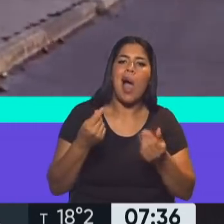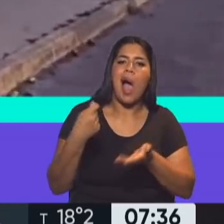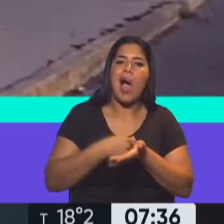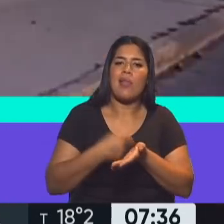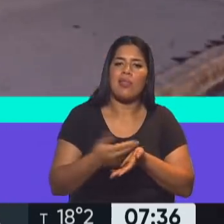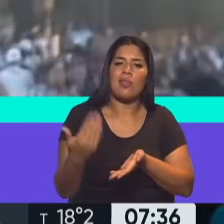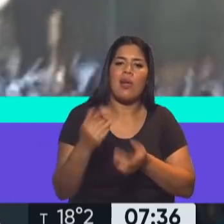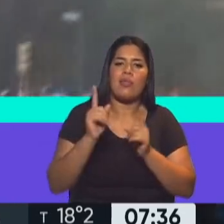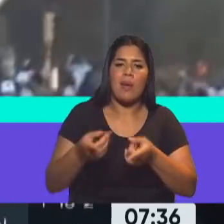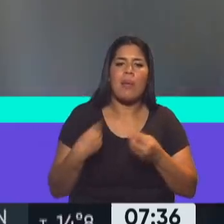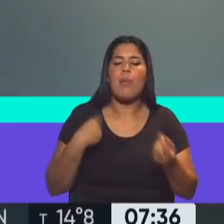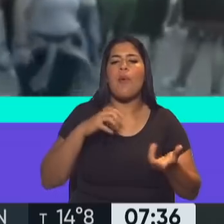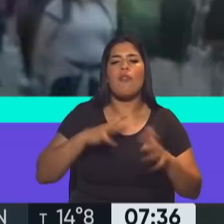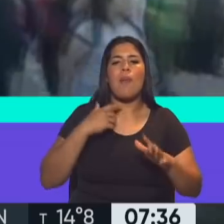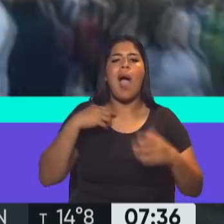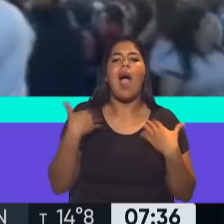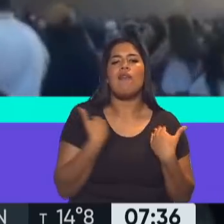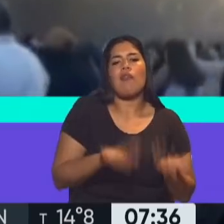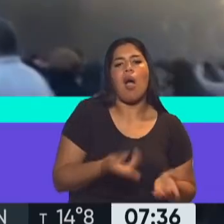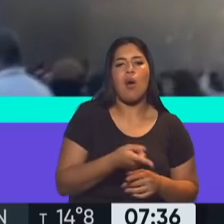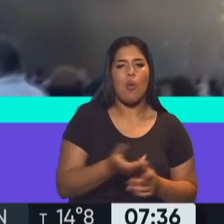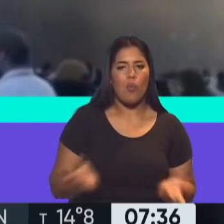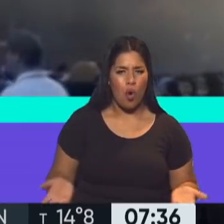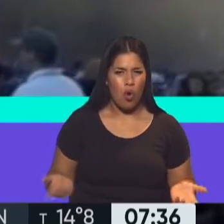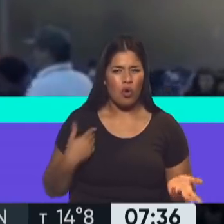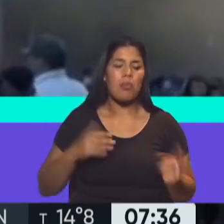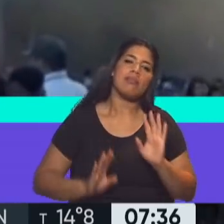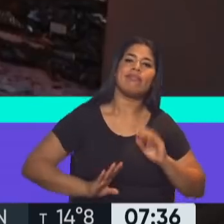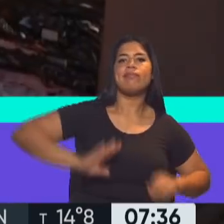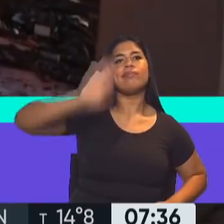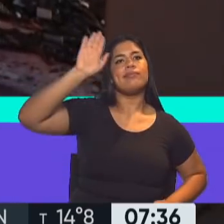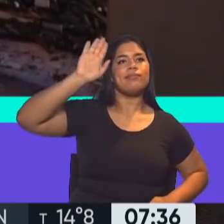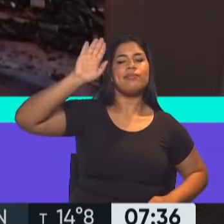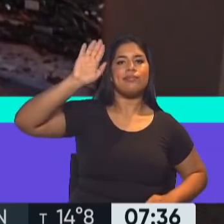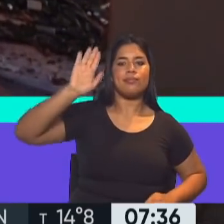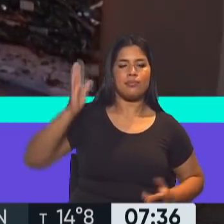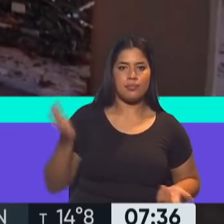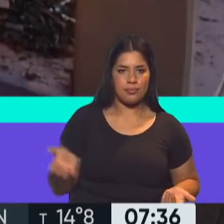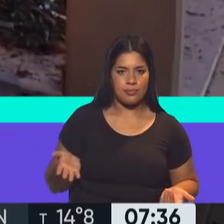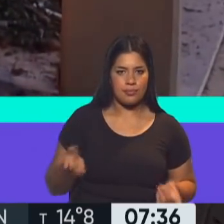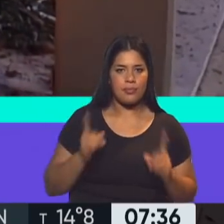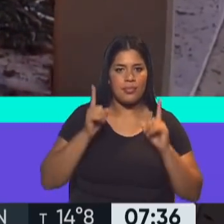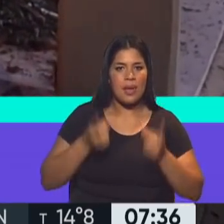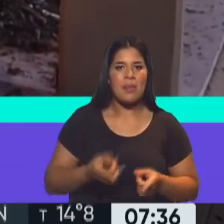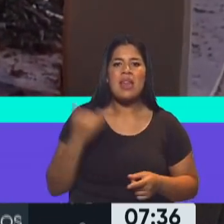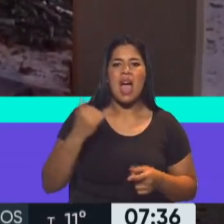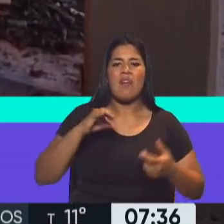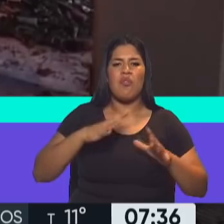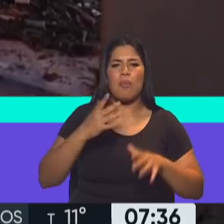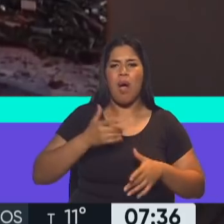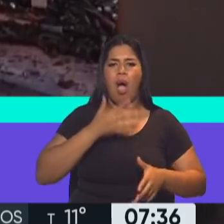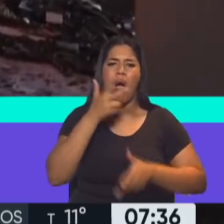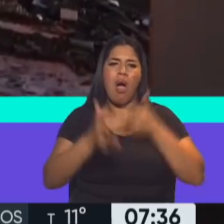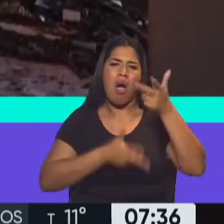hizo el mayor lobby levantando la mano sin ningún empacho por este proyecto de ley, con denuncia de falsedad ideológica donde se dice